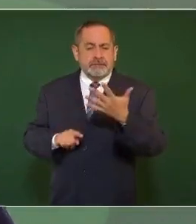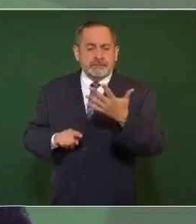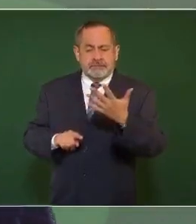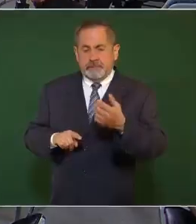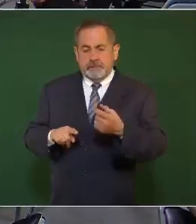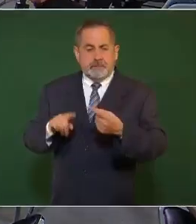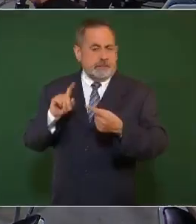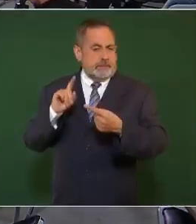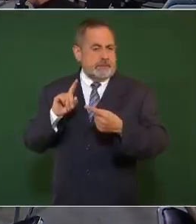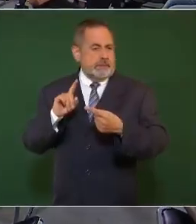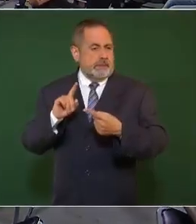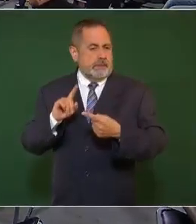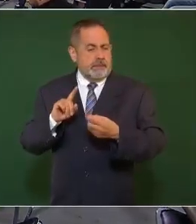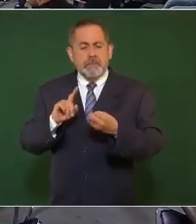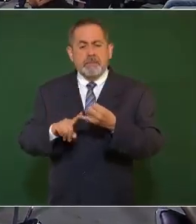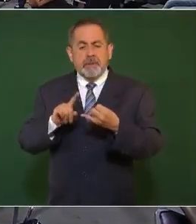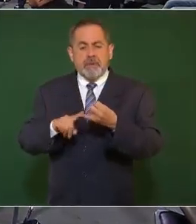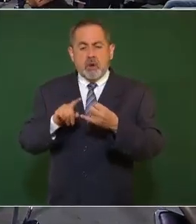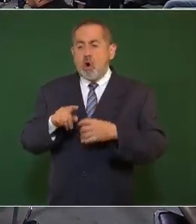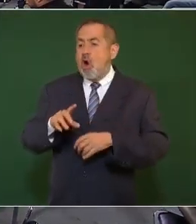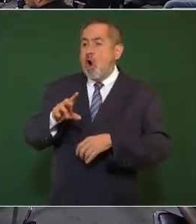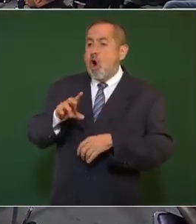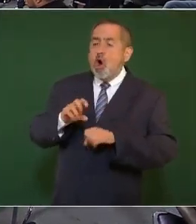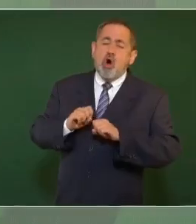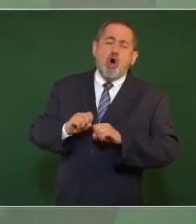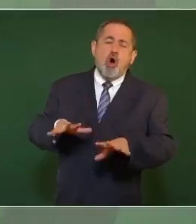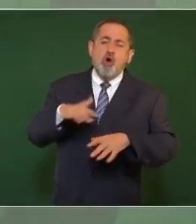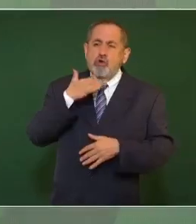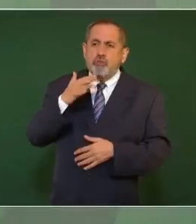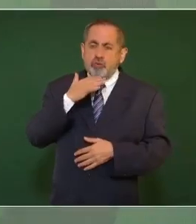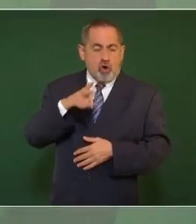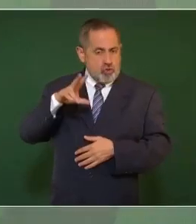Uno, no permitir la corrupción.